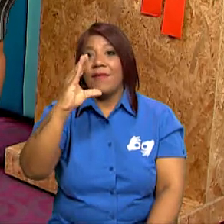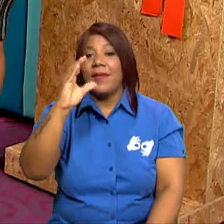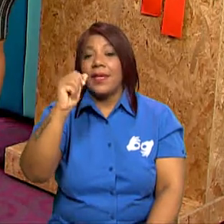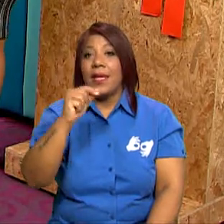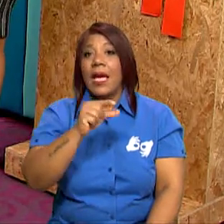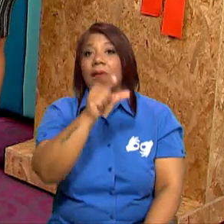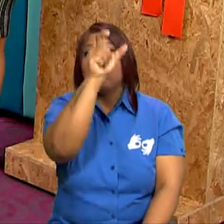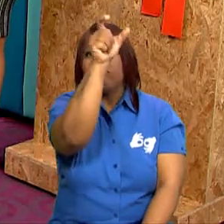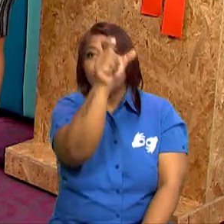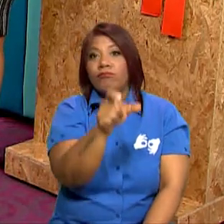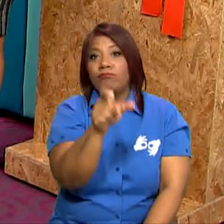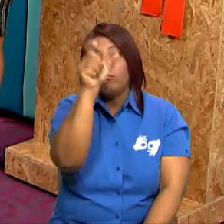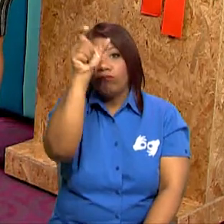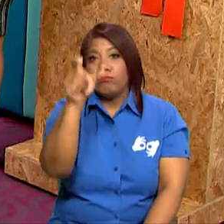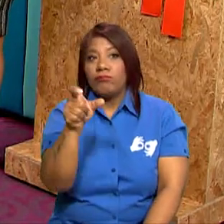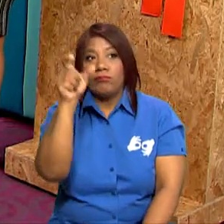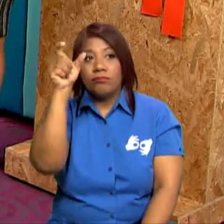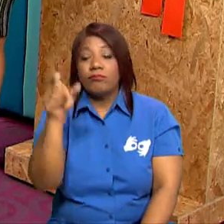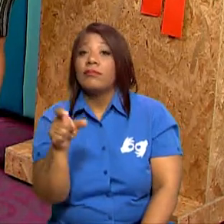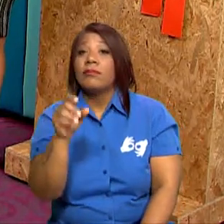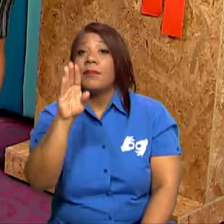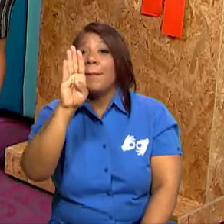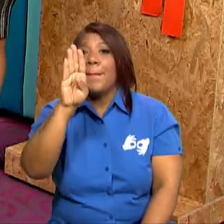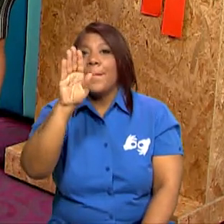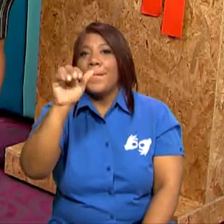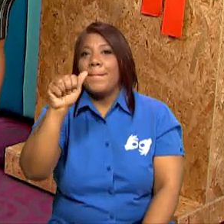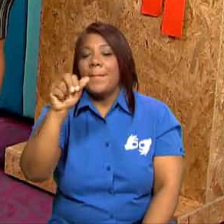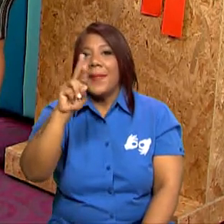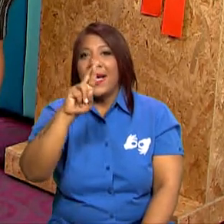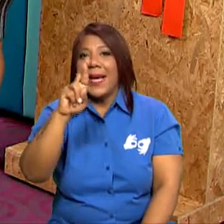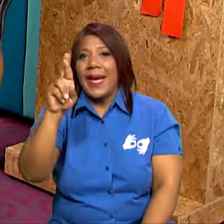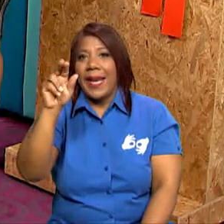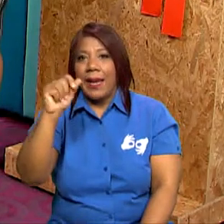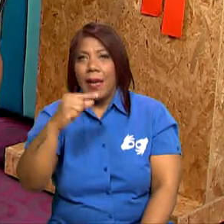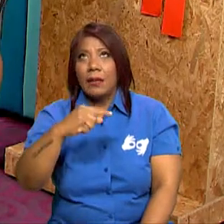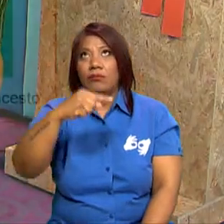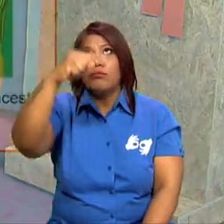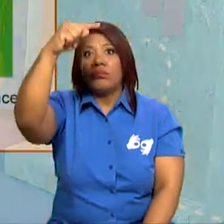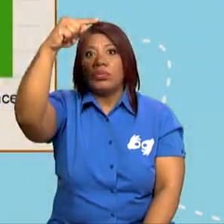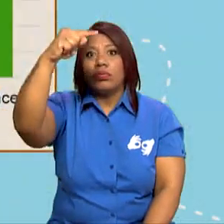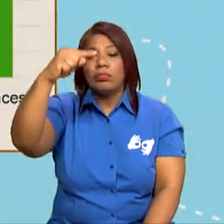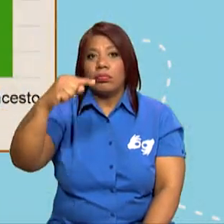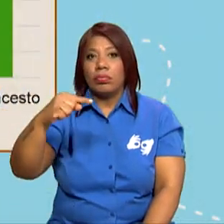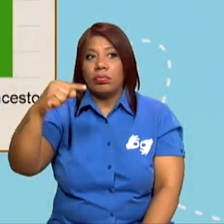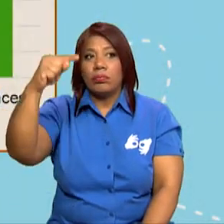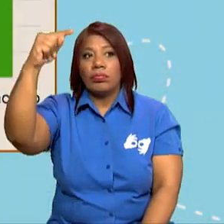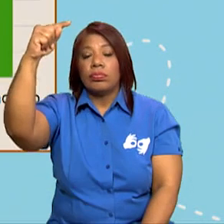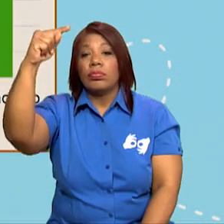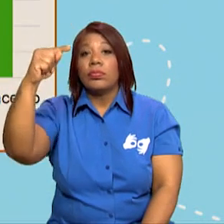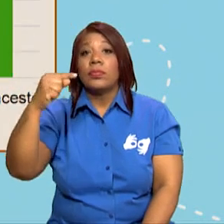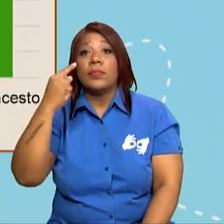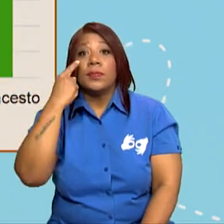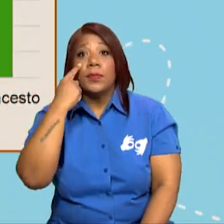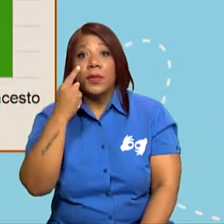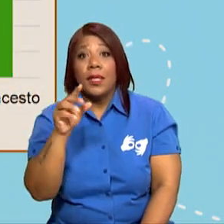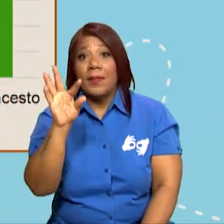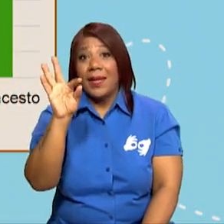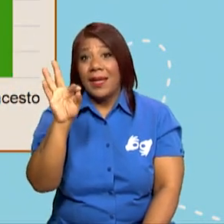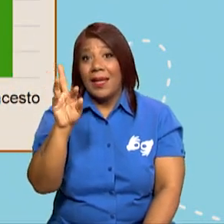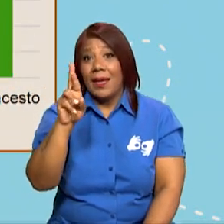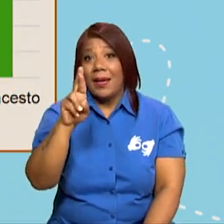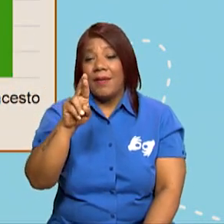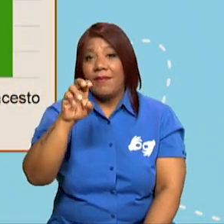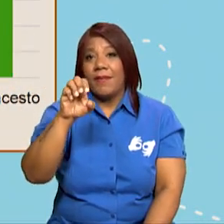por barras. La altura de cada una de esas barras me va a indicar la frecuencia de cada una de las variables. Observa